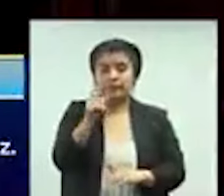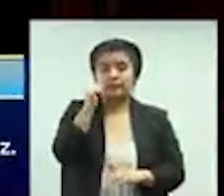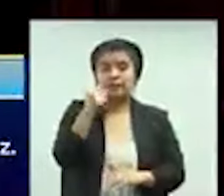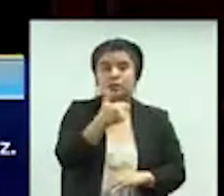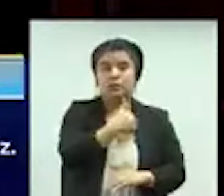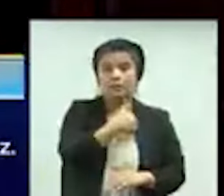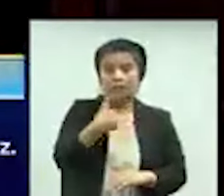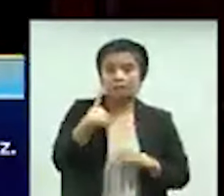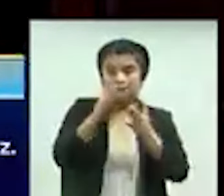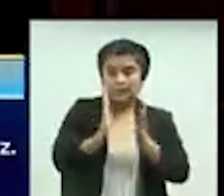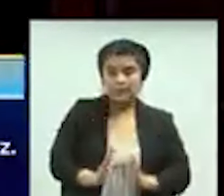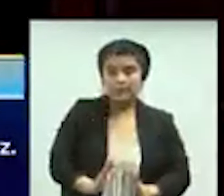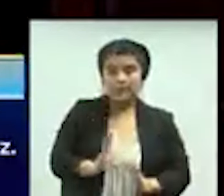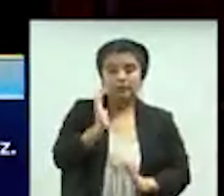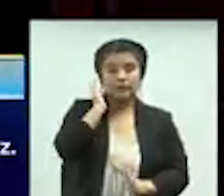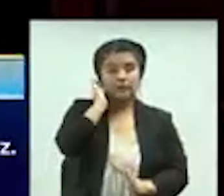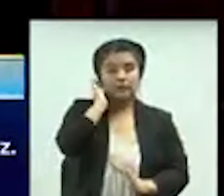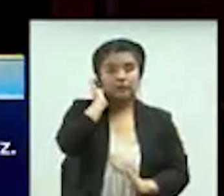ministro,